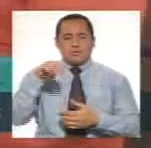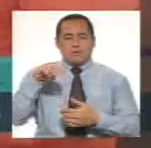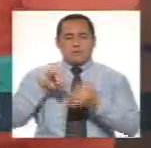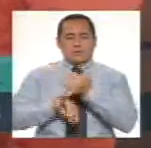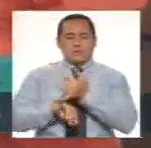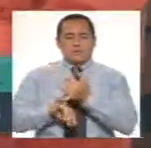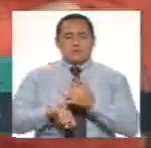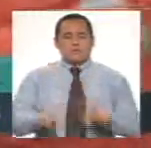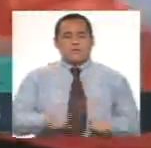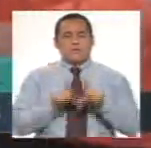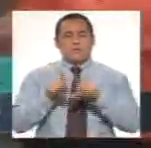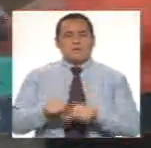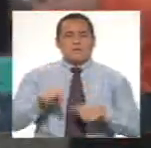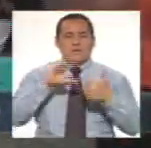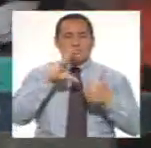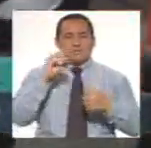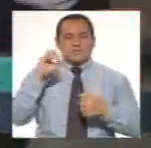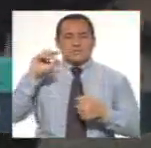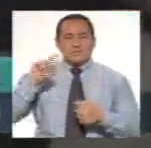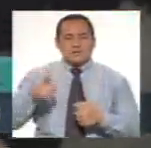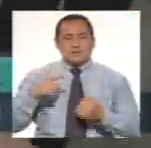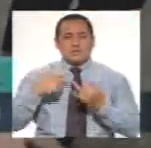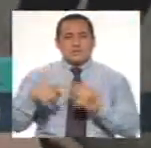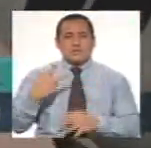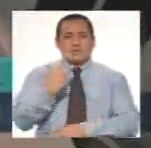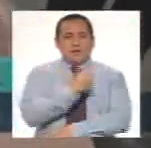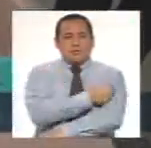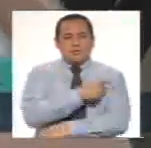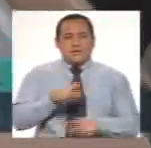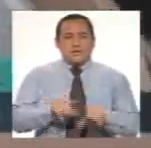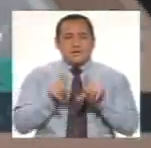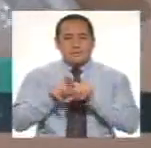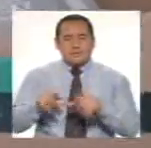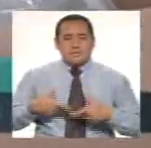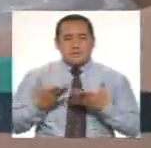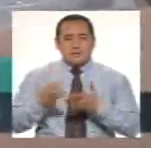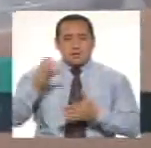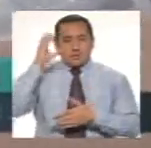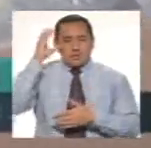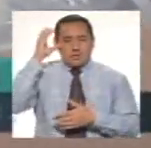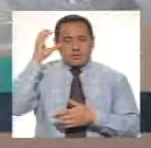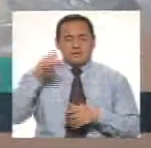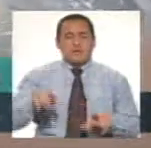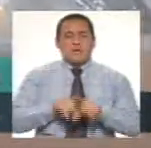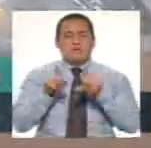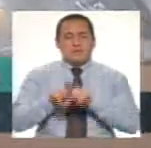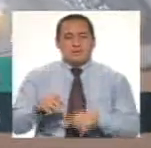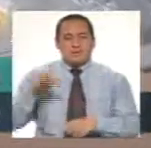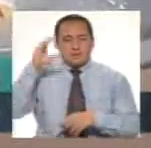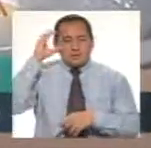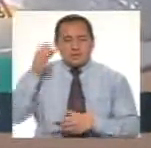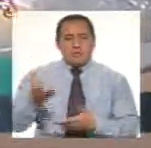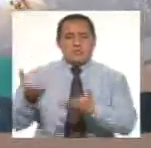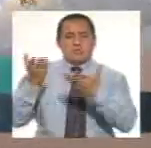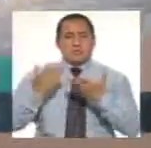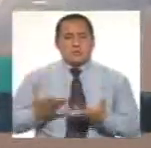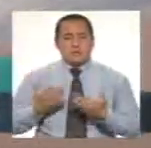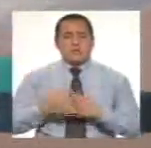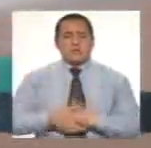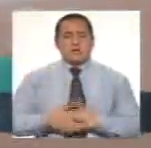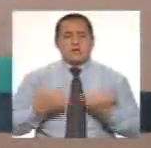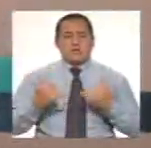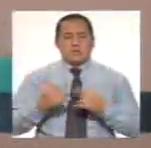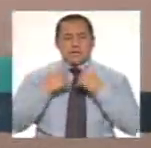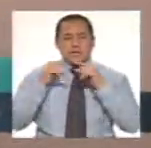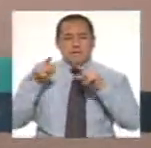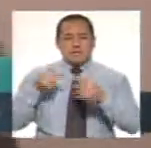Panamericana. En otra parte, las 600.000 vacunas que aún restan llegar, ¿estas también vienen de Corea? Sí, también. En esta oportunidad también nos están llegando de Corea, que